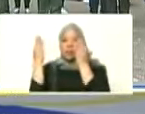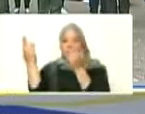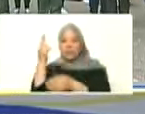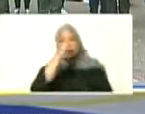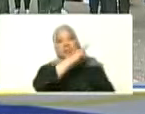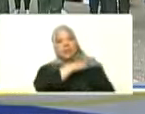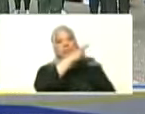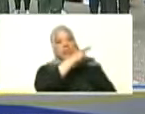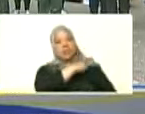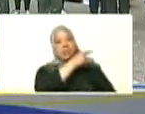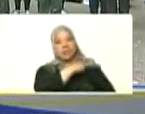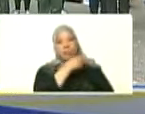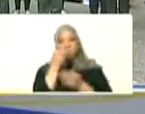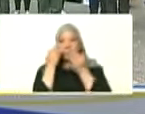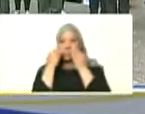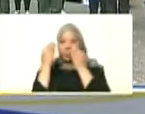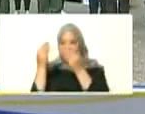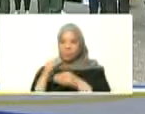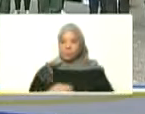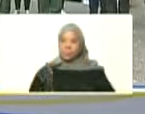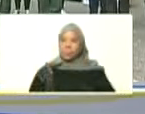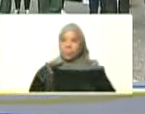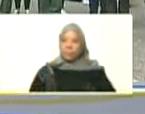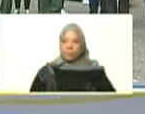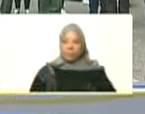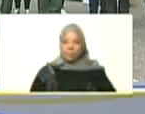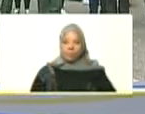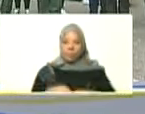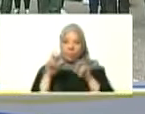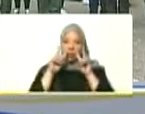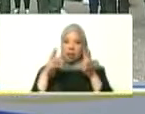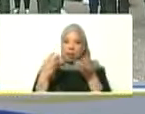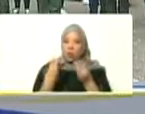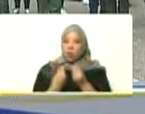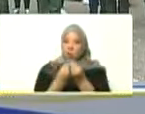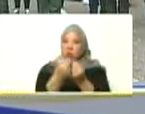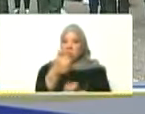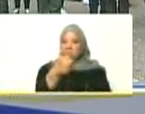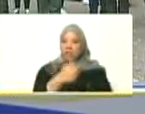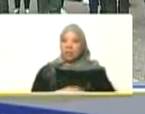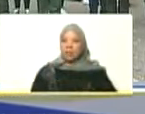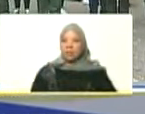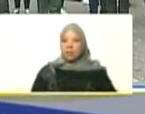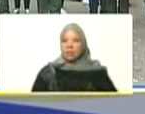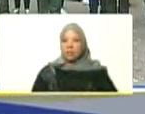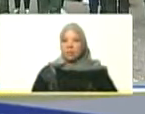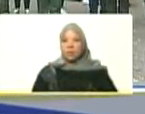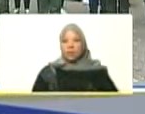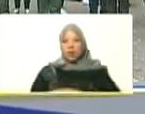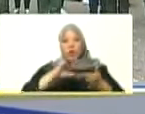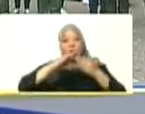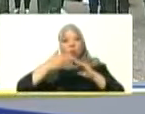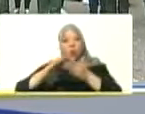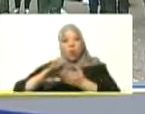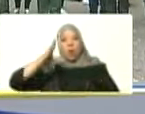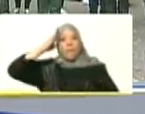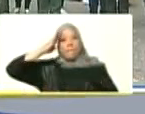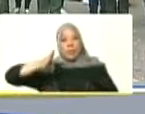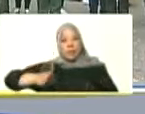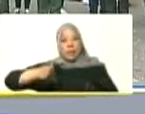López. Vladimir Padrino, te veo bien acompañado con las brigadas comunitarias